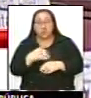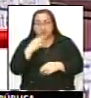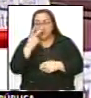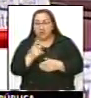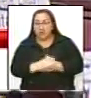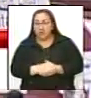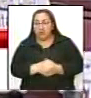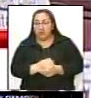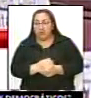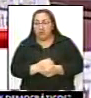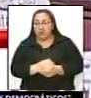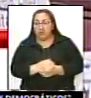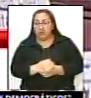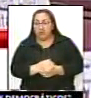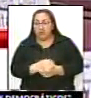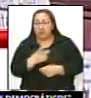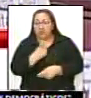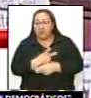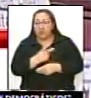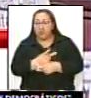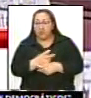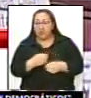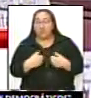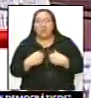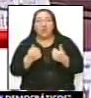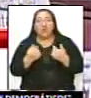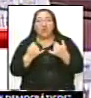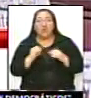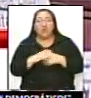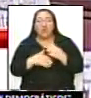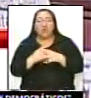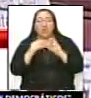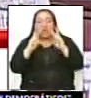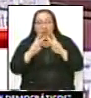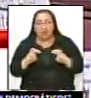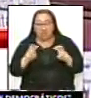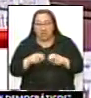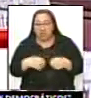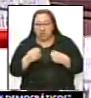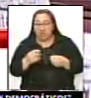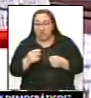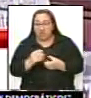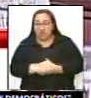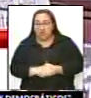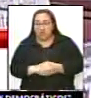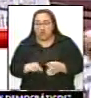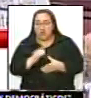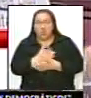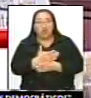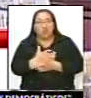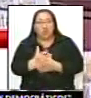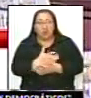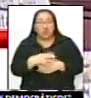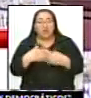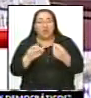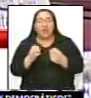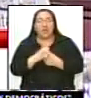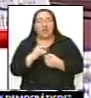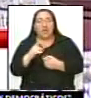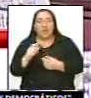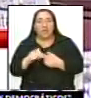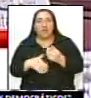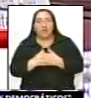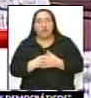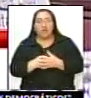en los últimos años, han sido muy cuidadosos en tener buenos reportes para evaluar cómo es ese compartir riesgos, cómo darles las garantías adecuadas para